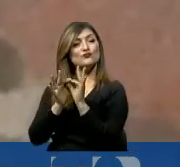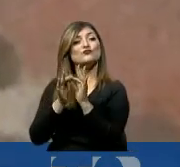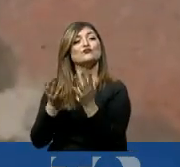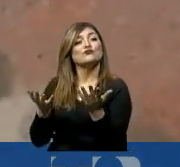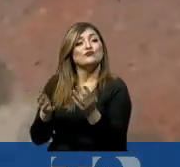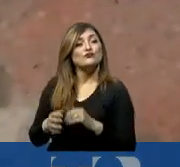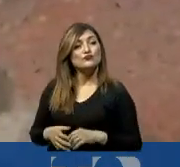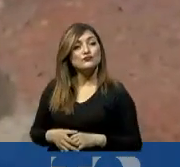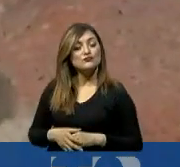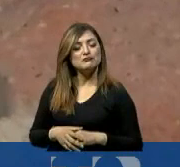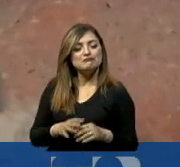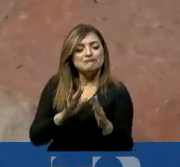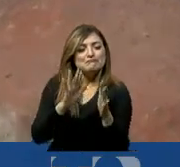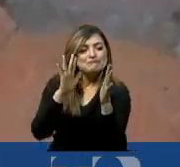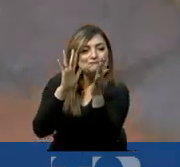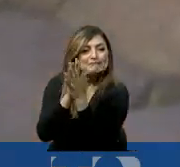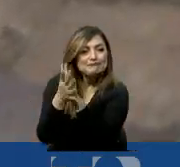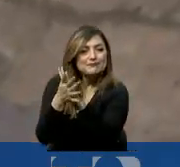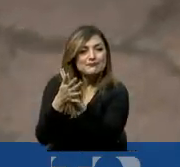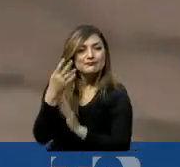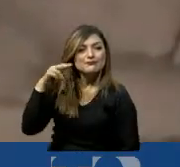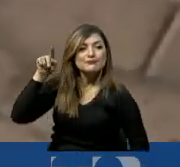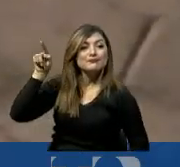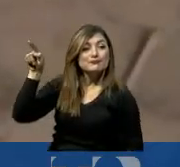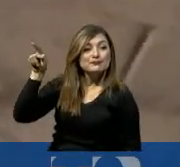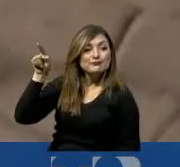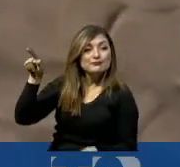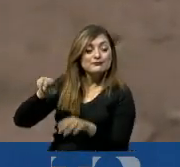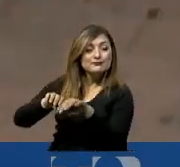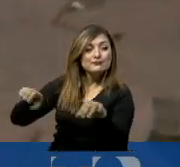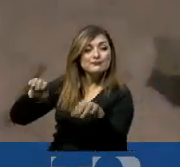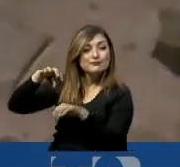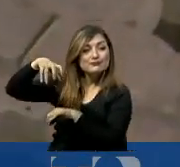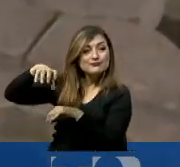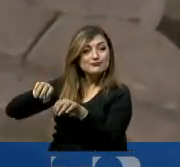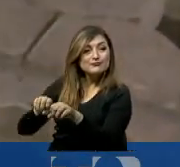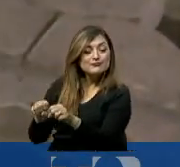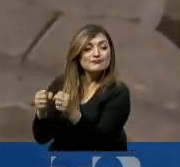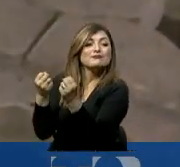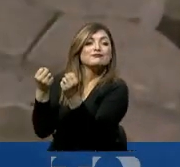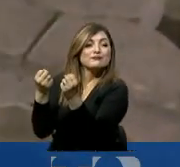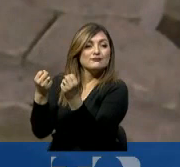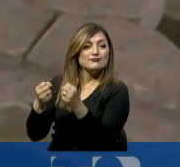manifestado? No se ha visto nada, ninguna... Arriba inclusive se rompió una tubería y...